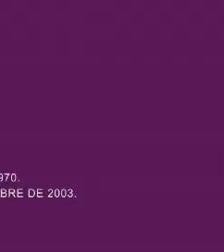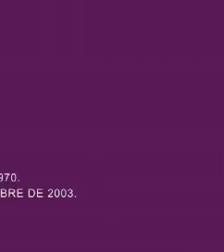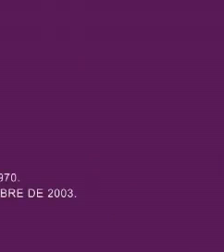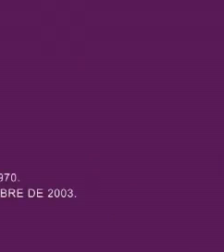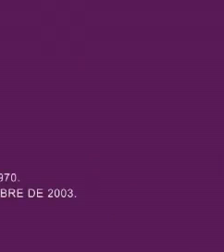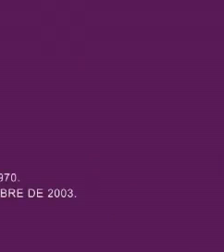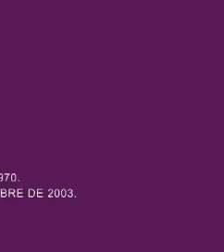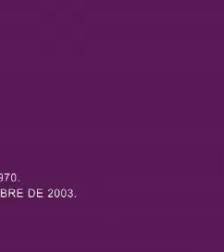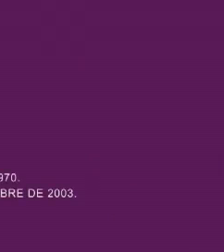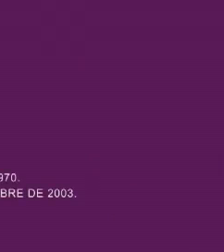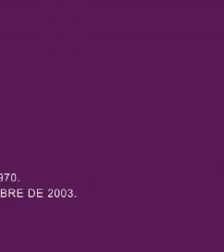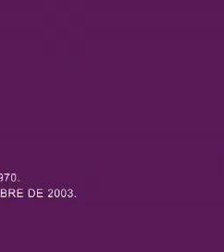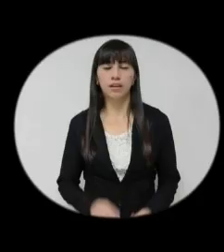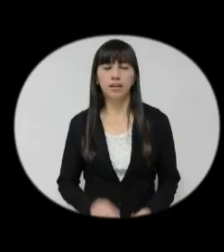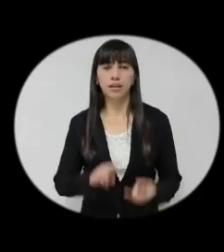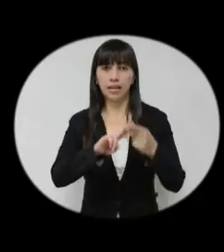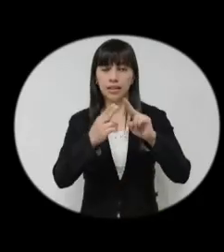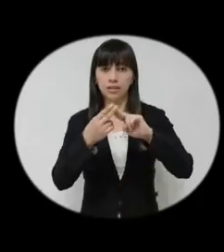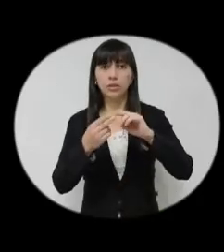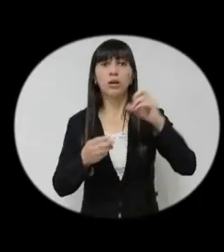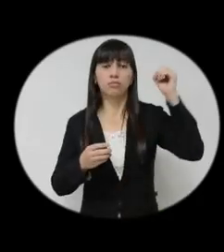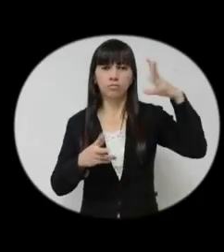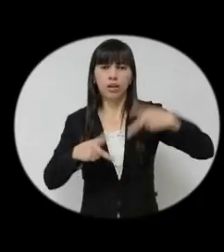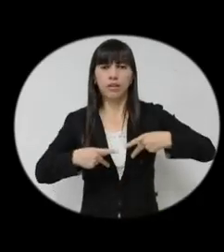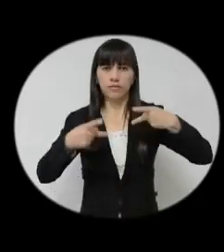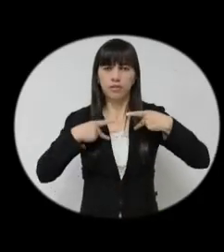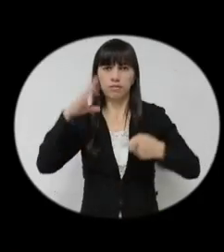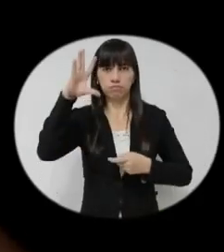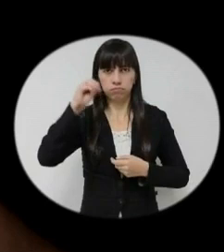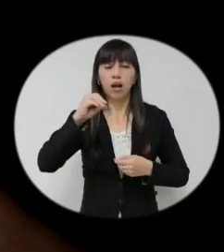Occidente. Descubre tu poder.